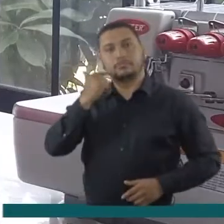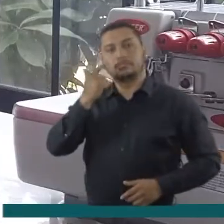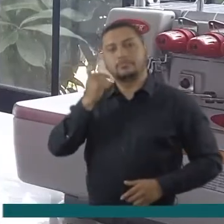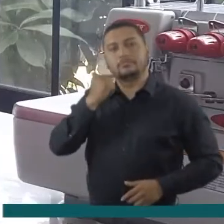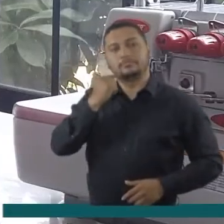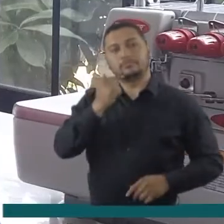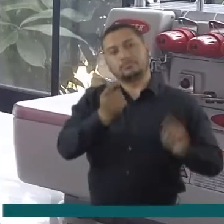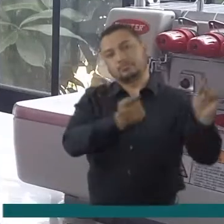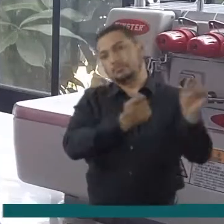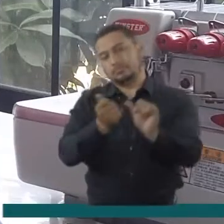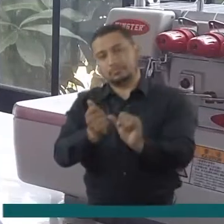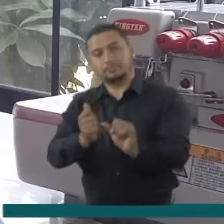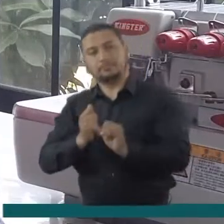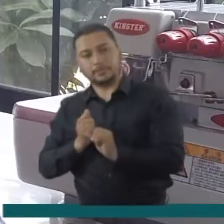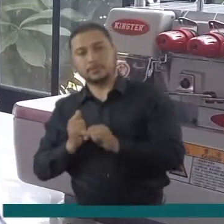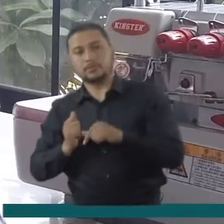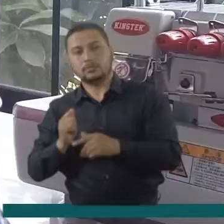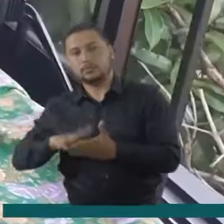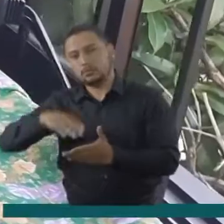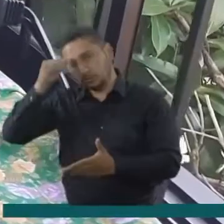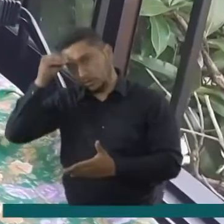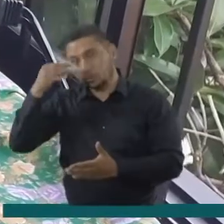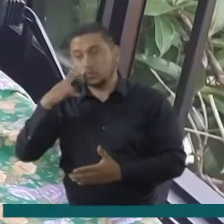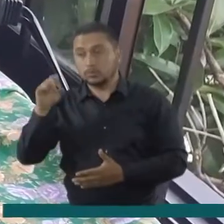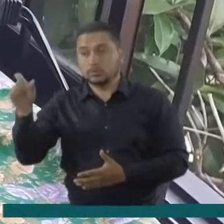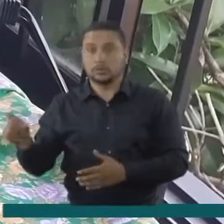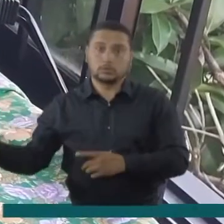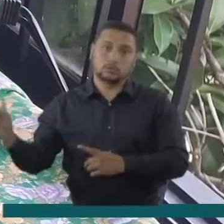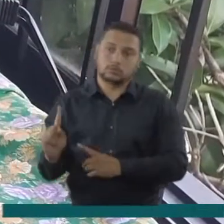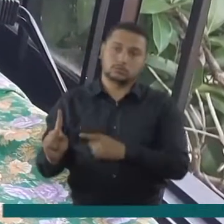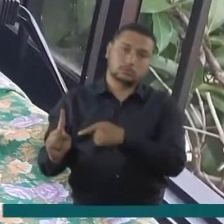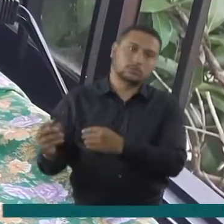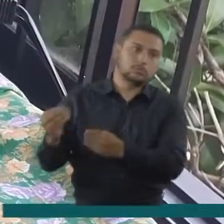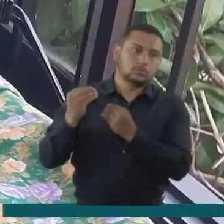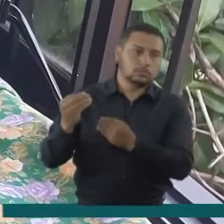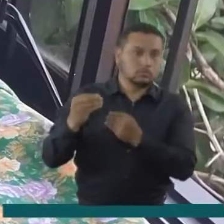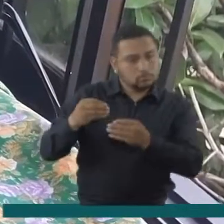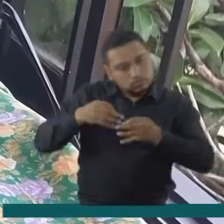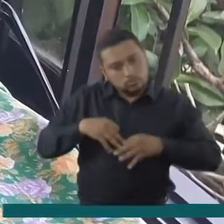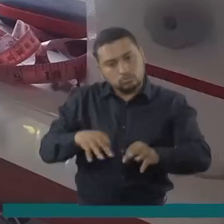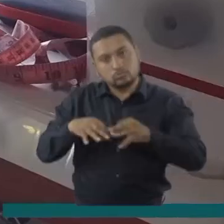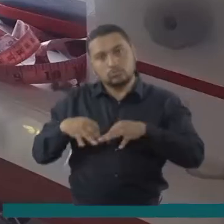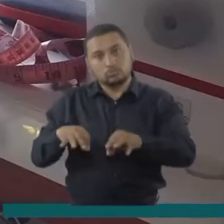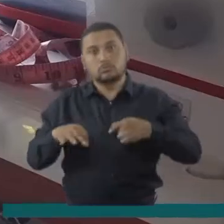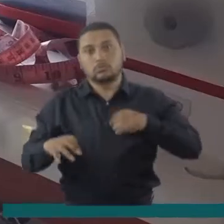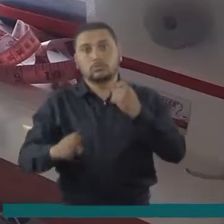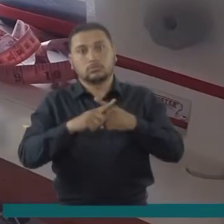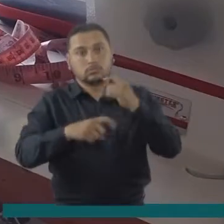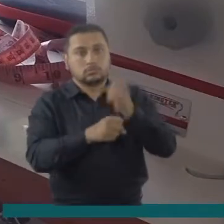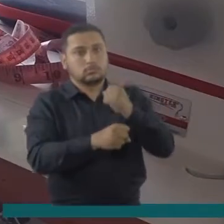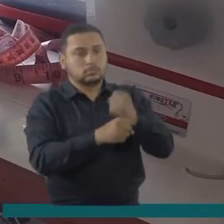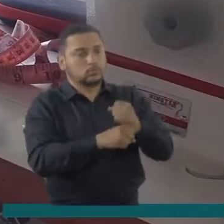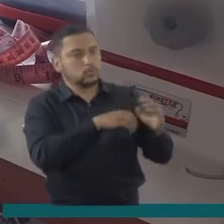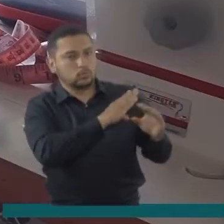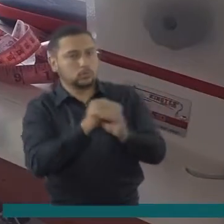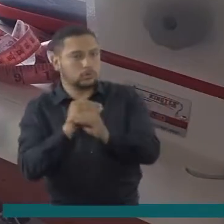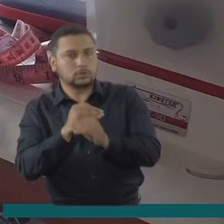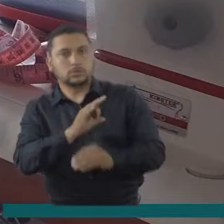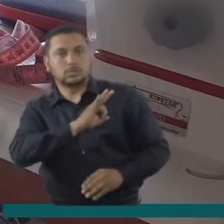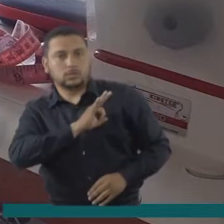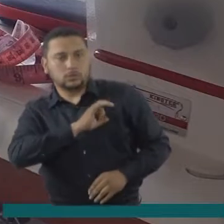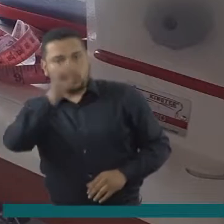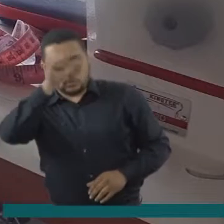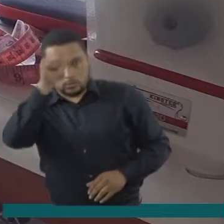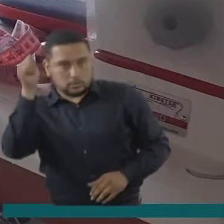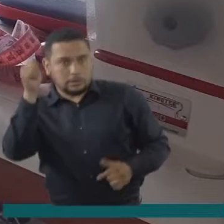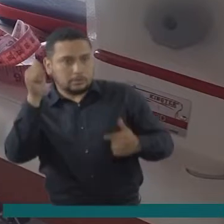el aprendizaje, un muchacho, un sastre me enseñó. Yo traía trabajo para la casa y trabajaba de noche y los